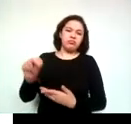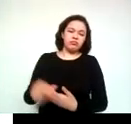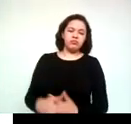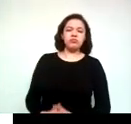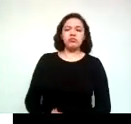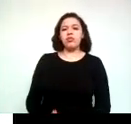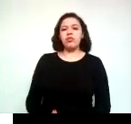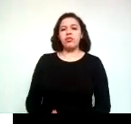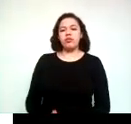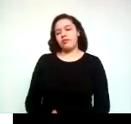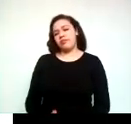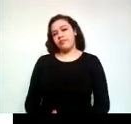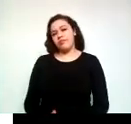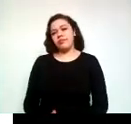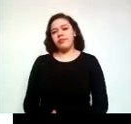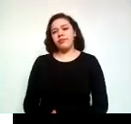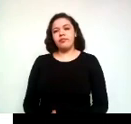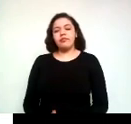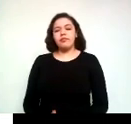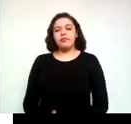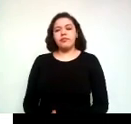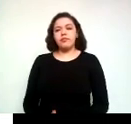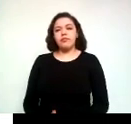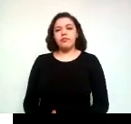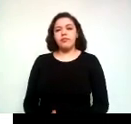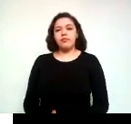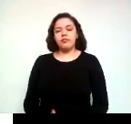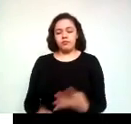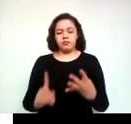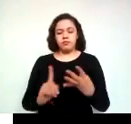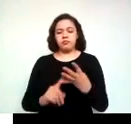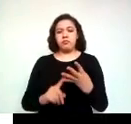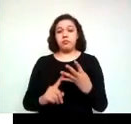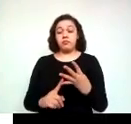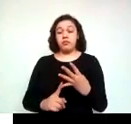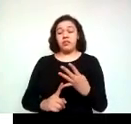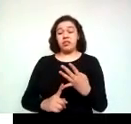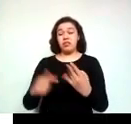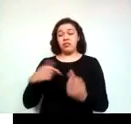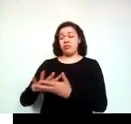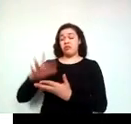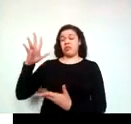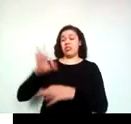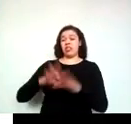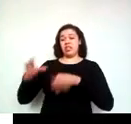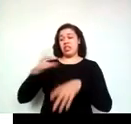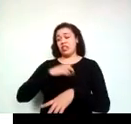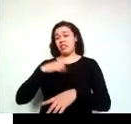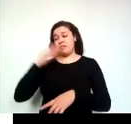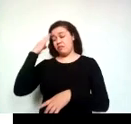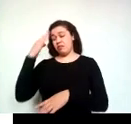en el lugar de trabajo. Pregunta 4. Por la cantidad de trabajo que tengo, ¿debo quedarme tiempo adicional a mi